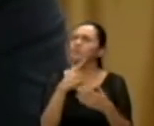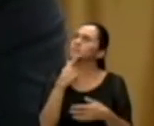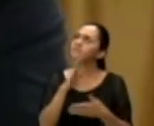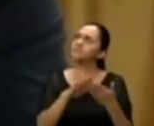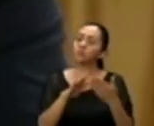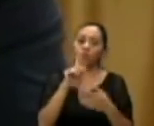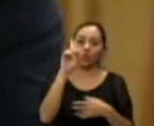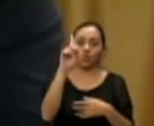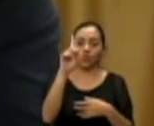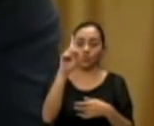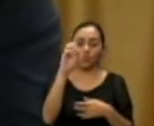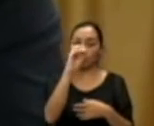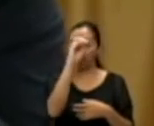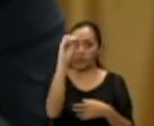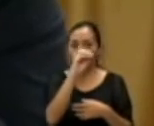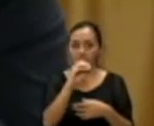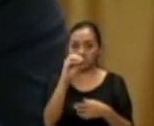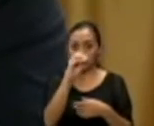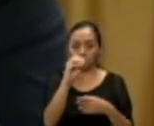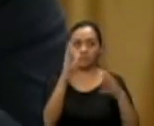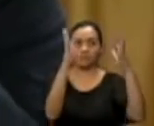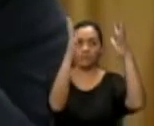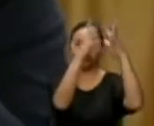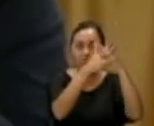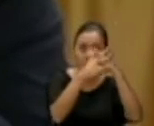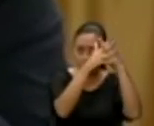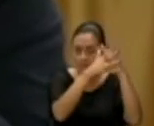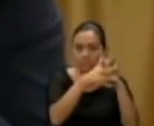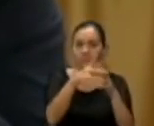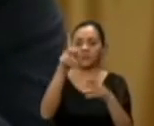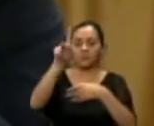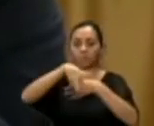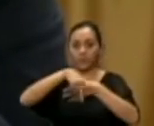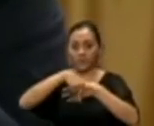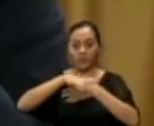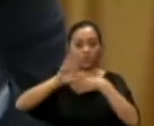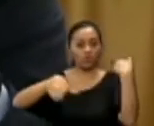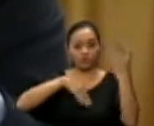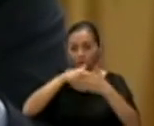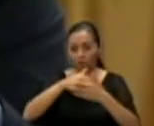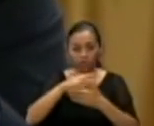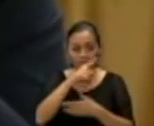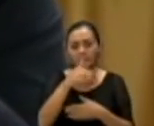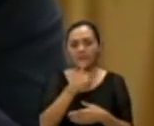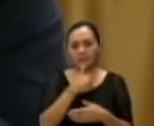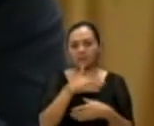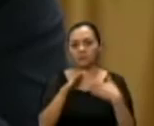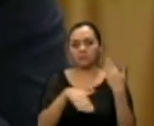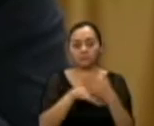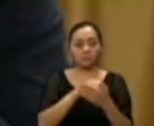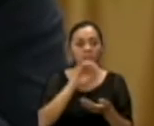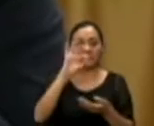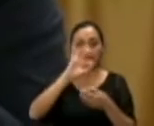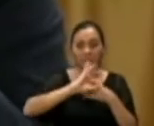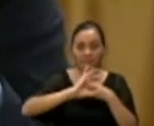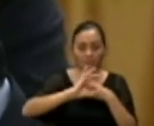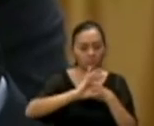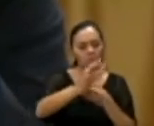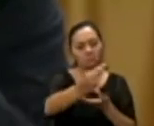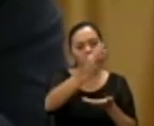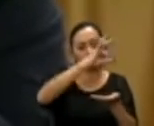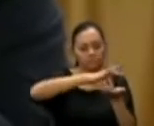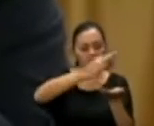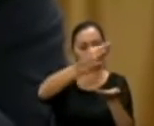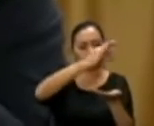ciento del mejor ganado eeuu de paraguay campeones mundiales etcétera para inseminación artificial de